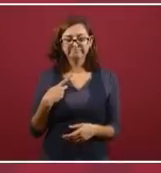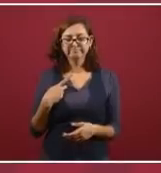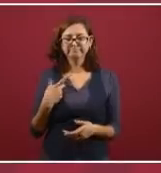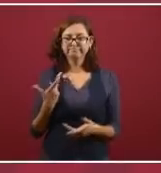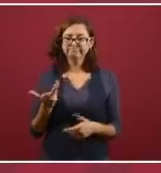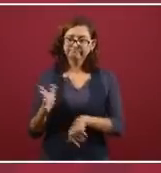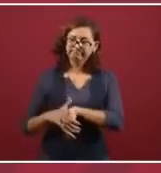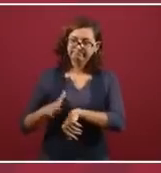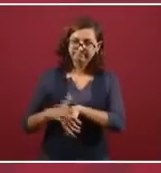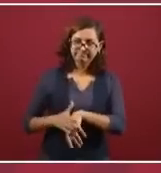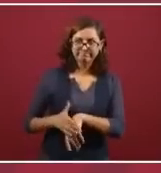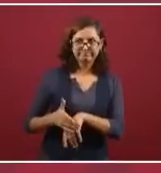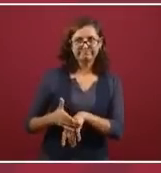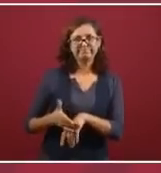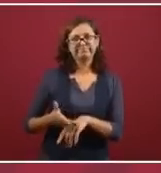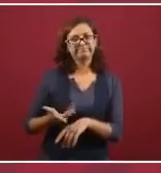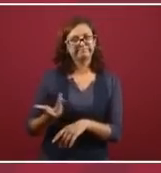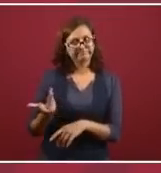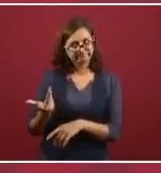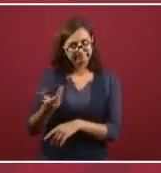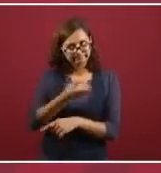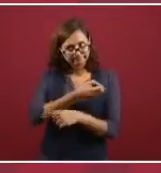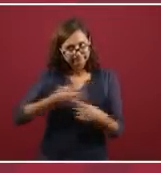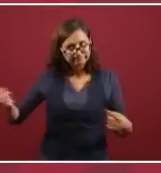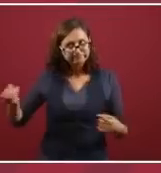poner orden.